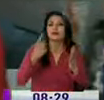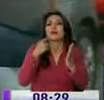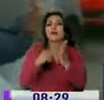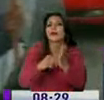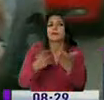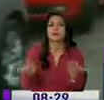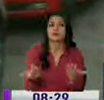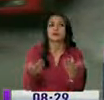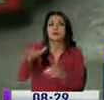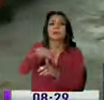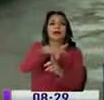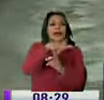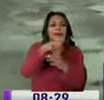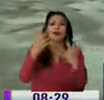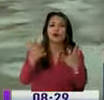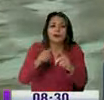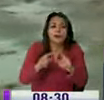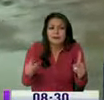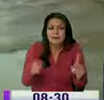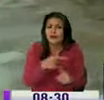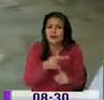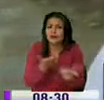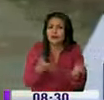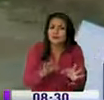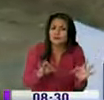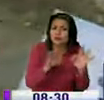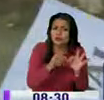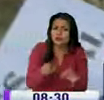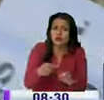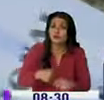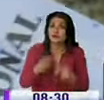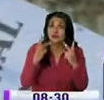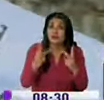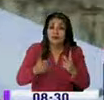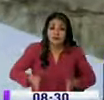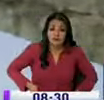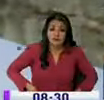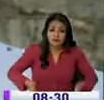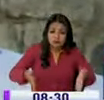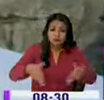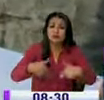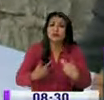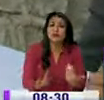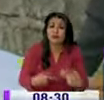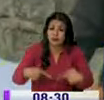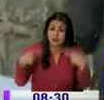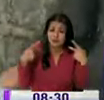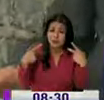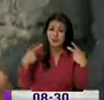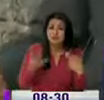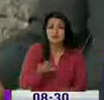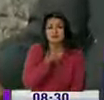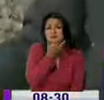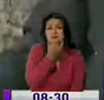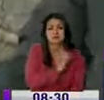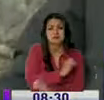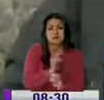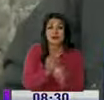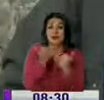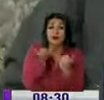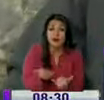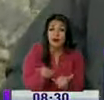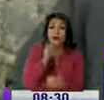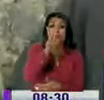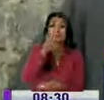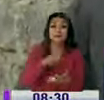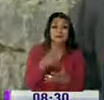obras que realmente no tienen tanta importancia, y como usted podrá ver la forma como nosotros vivimos aquí en pleno